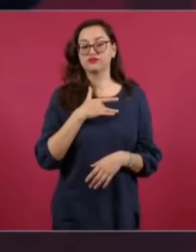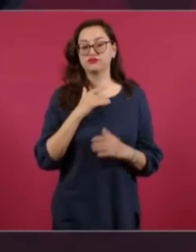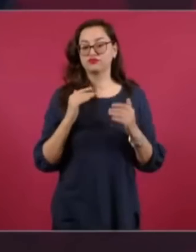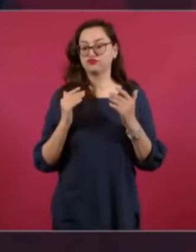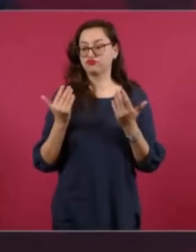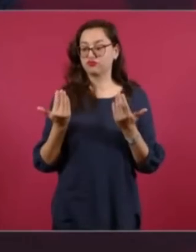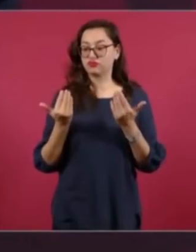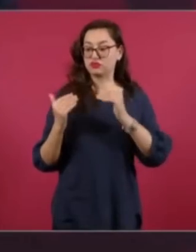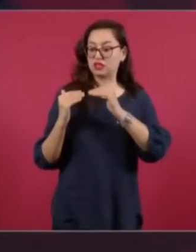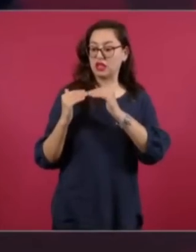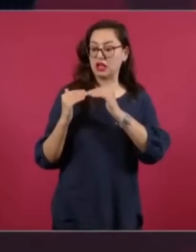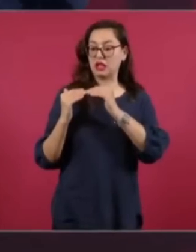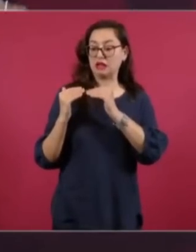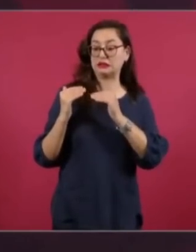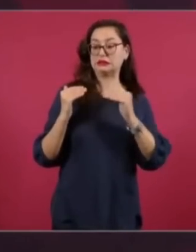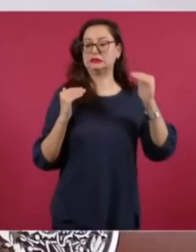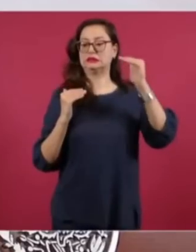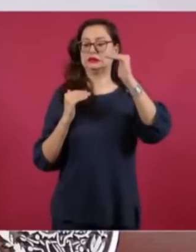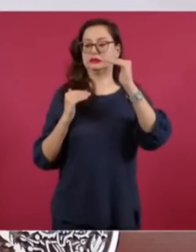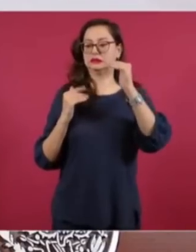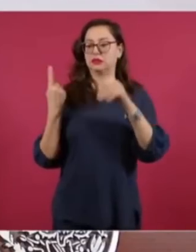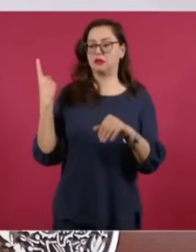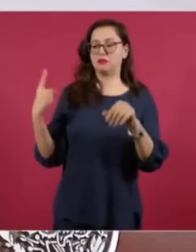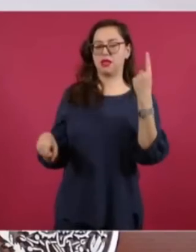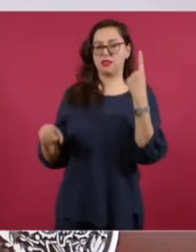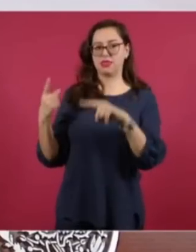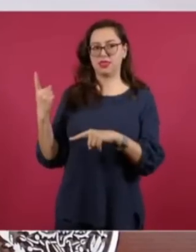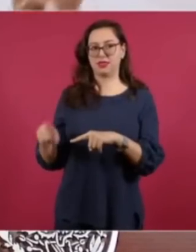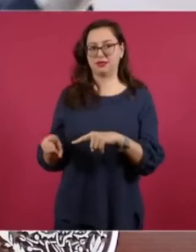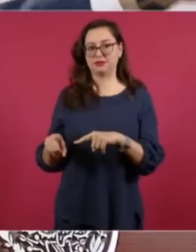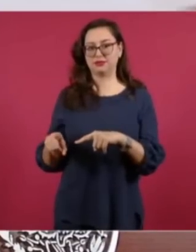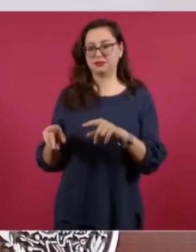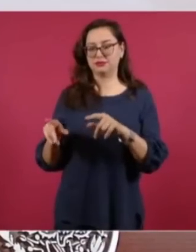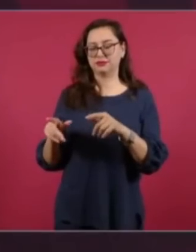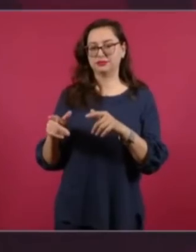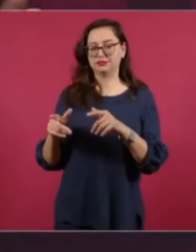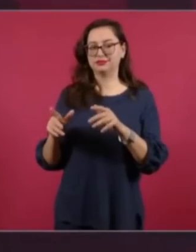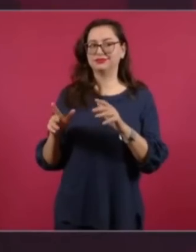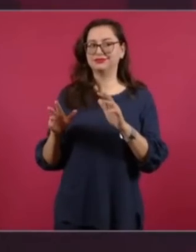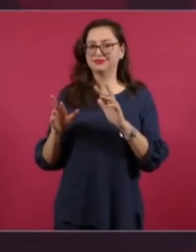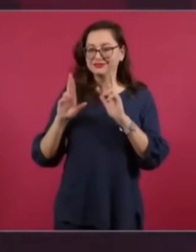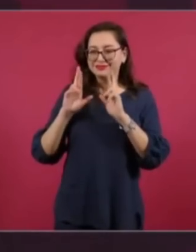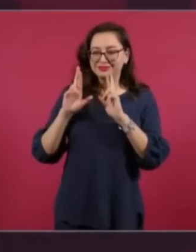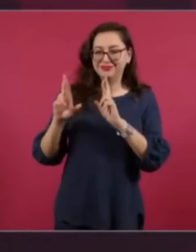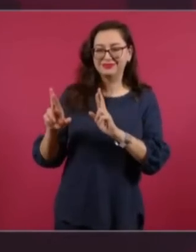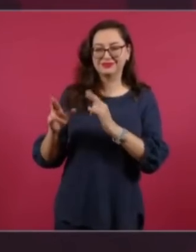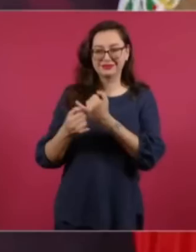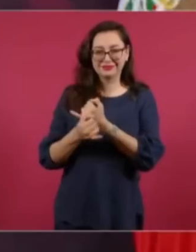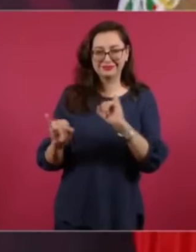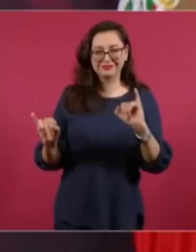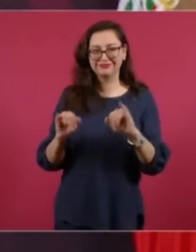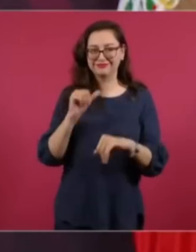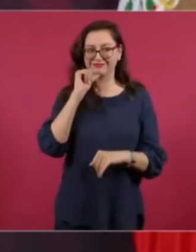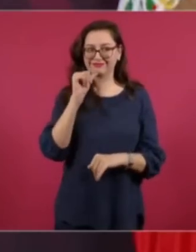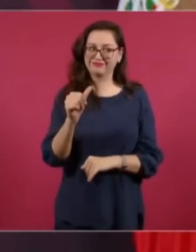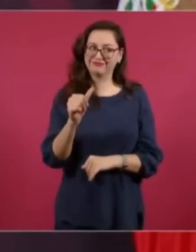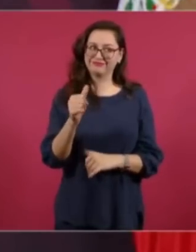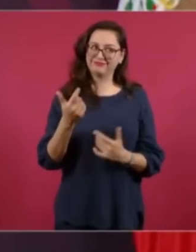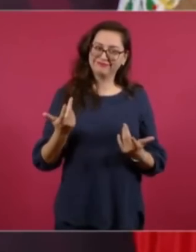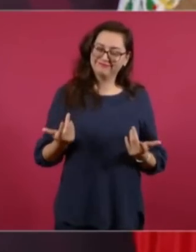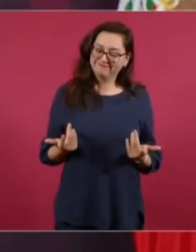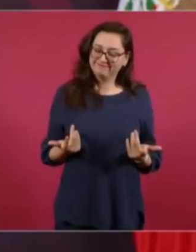actuar como gobiernos del mundo, ¿no? Y no respetar la independencia y la soberanía de los